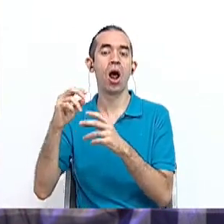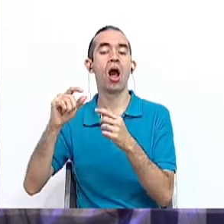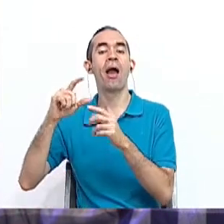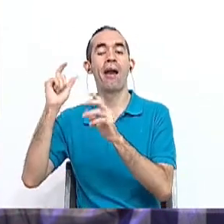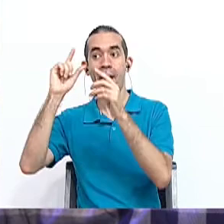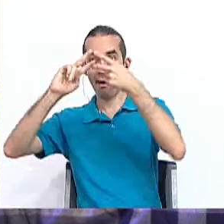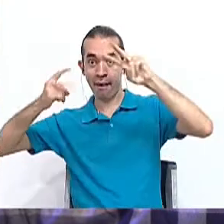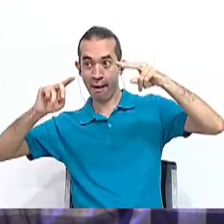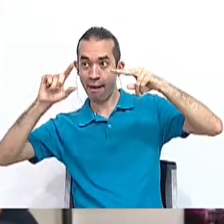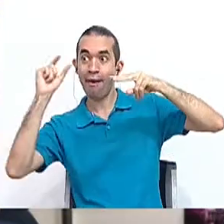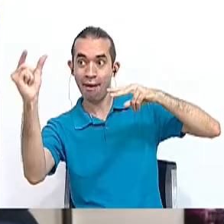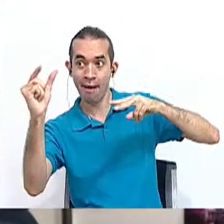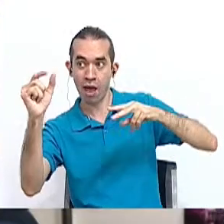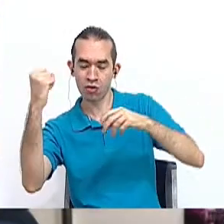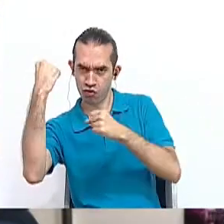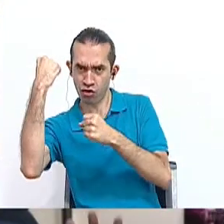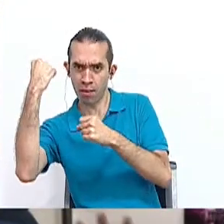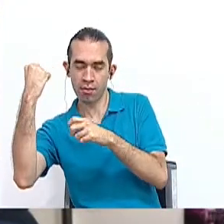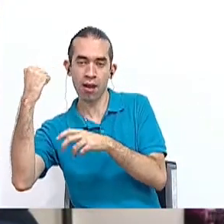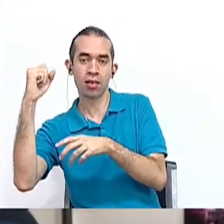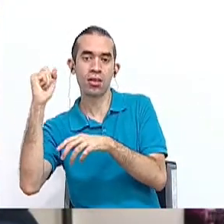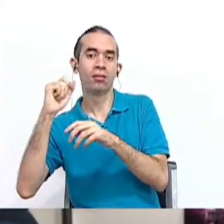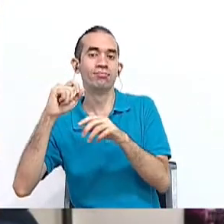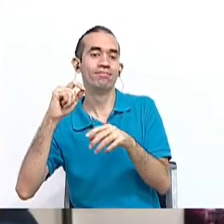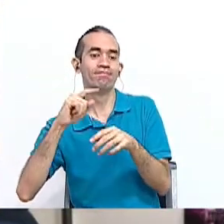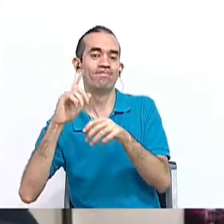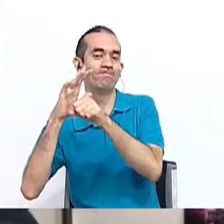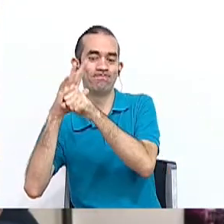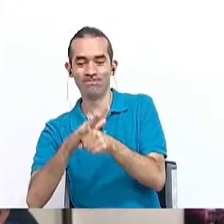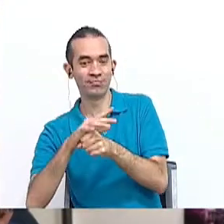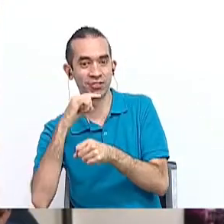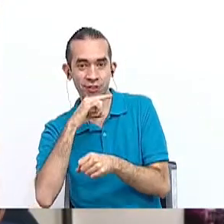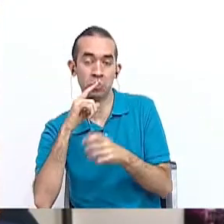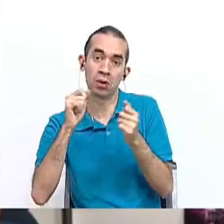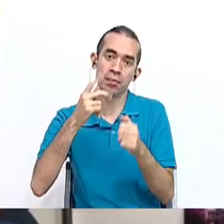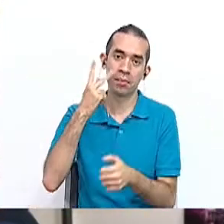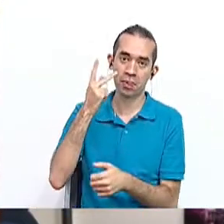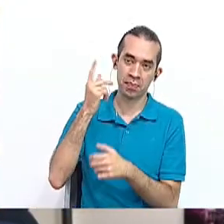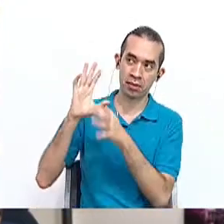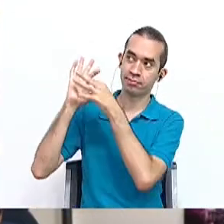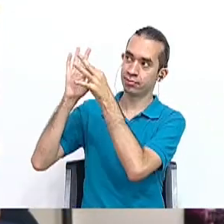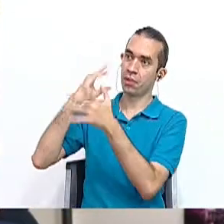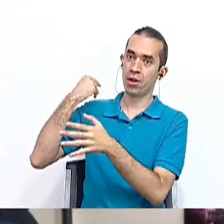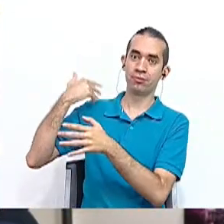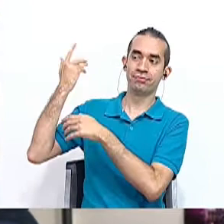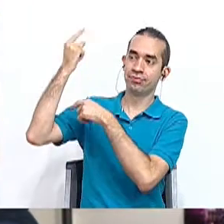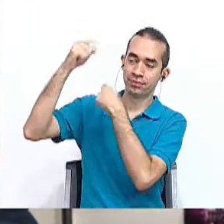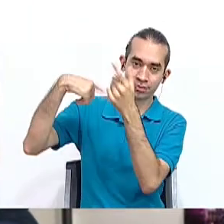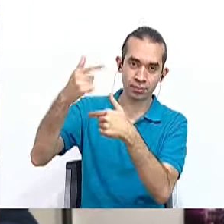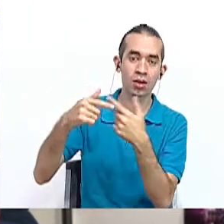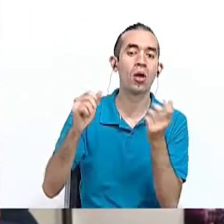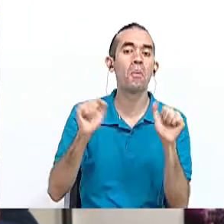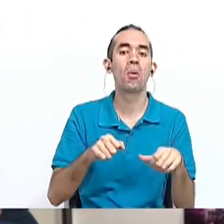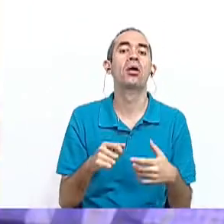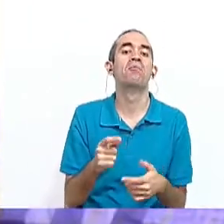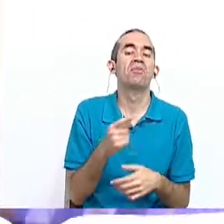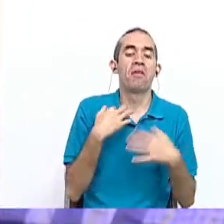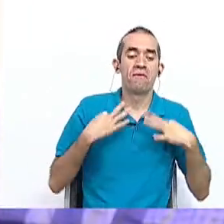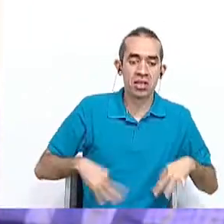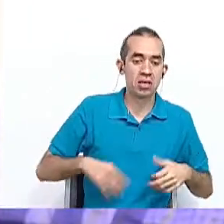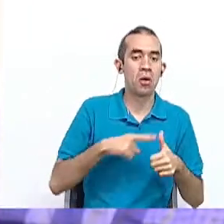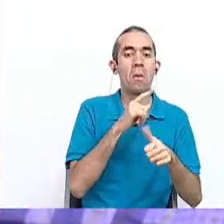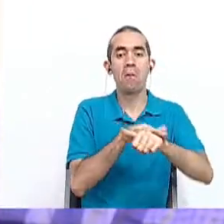de su abuelo paterno. Así que la herencia genética puede ser en el físico, como en el color de piel, el color de ojos o